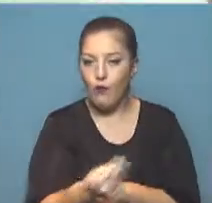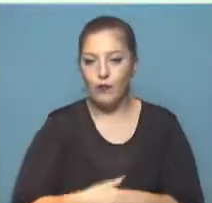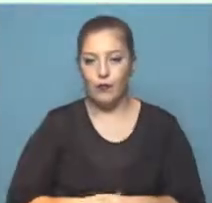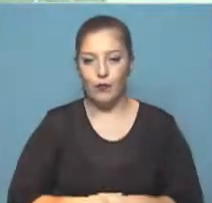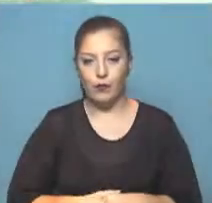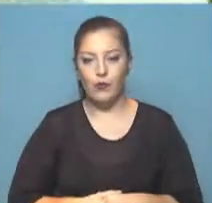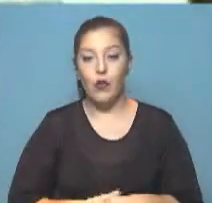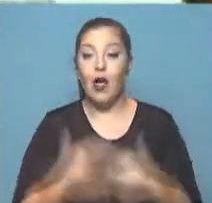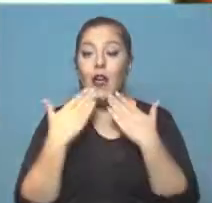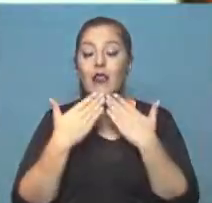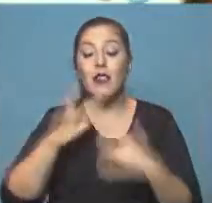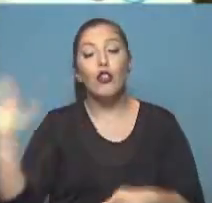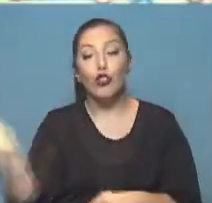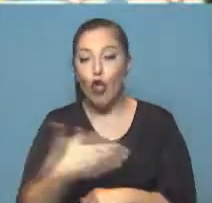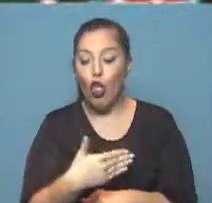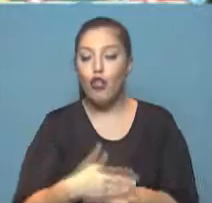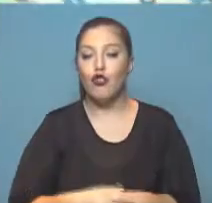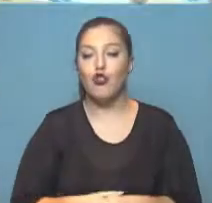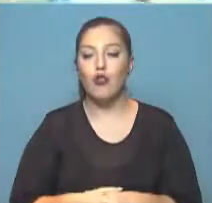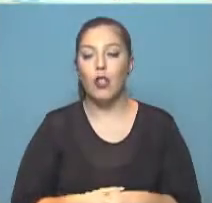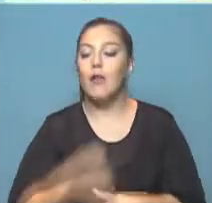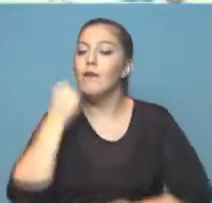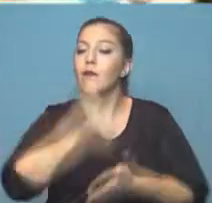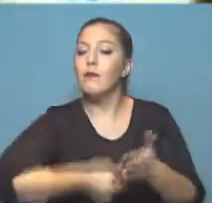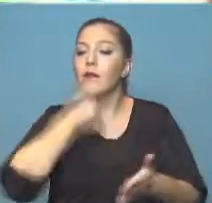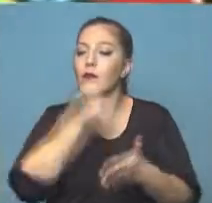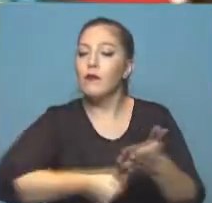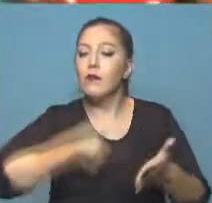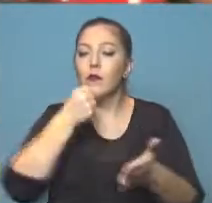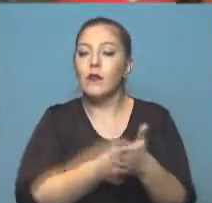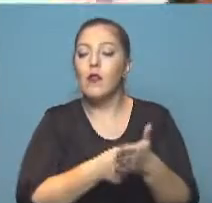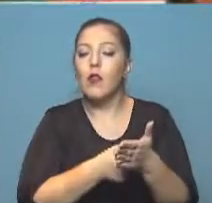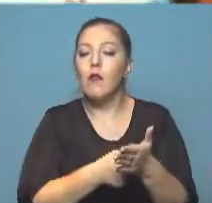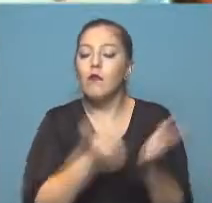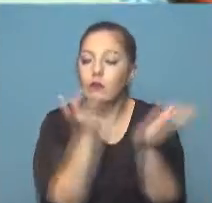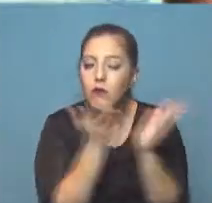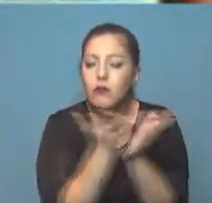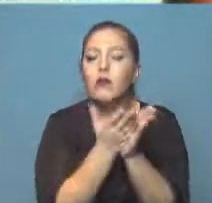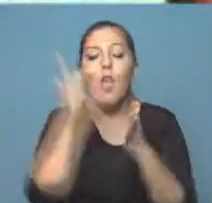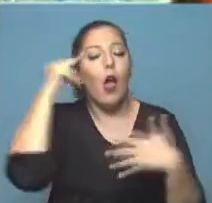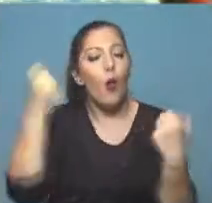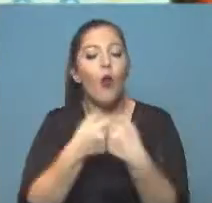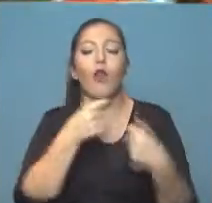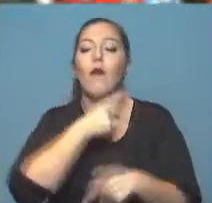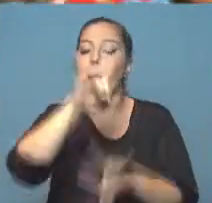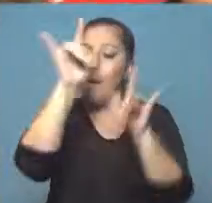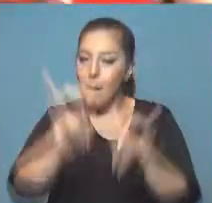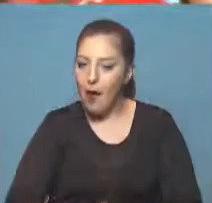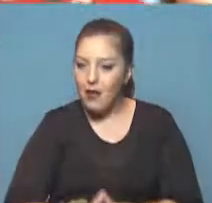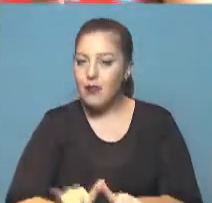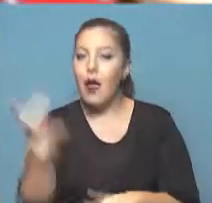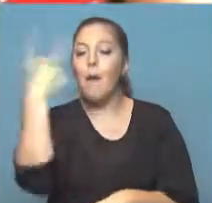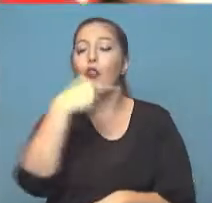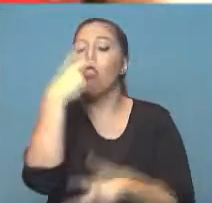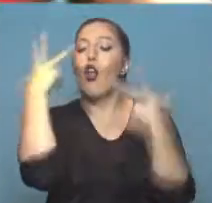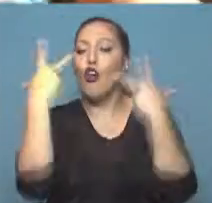todos aquellos que hicieron el esfuerzo de estudiar los acuerdos, que quieren la paz, pero que han